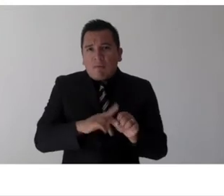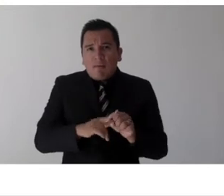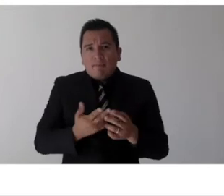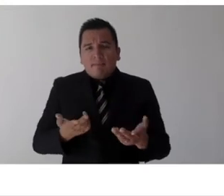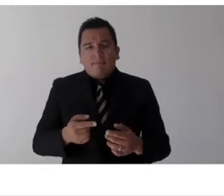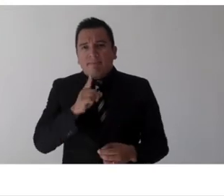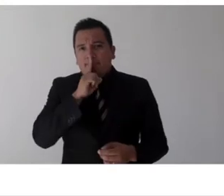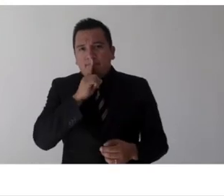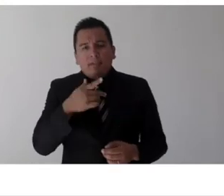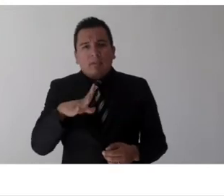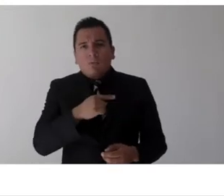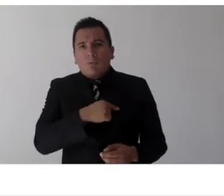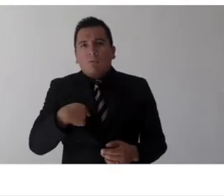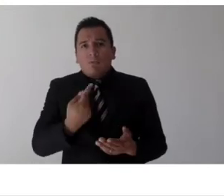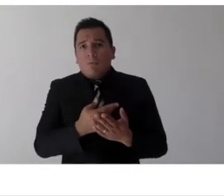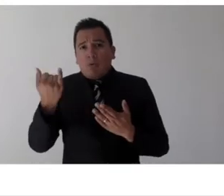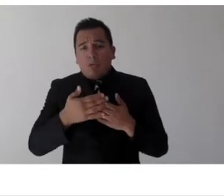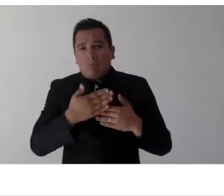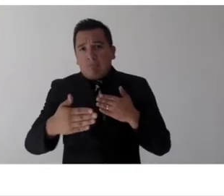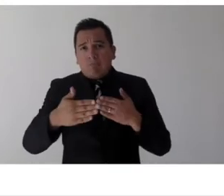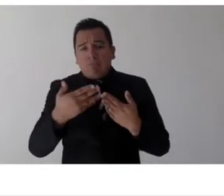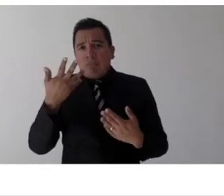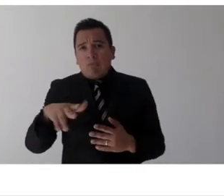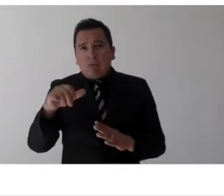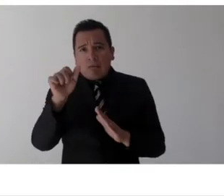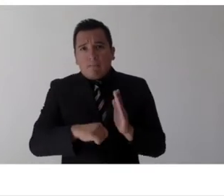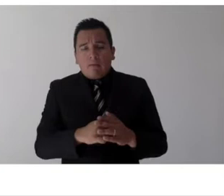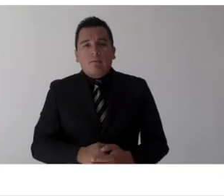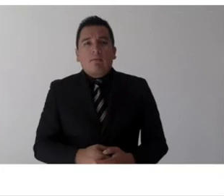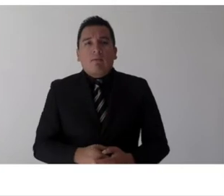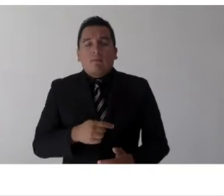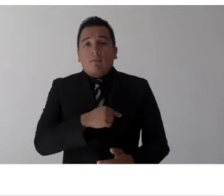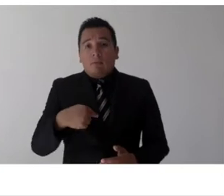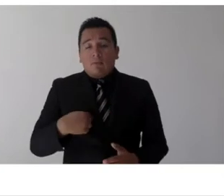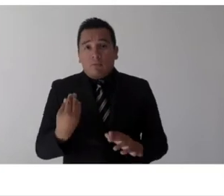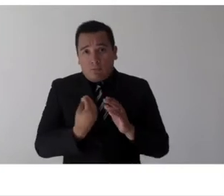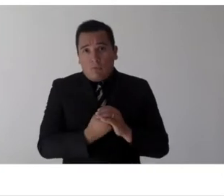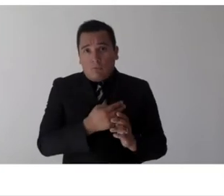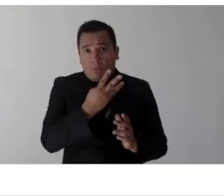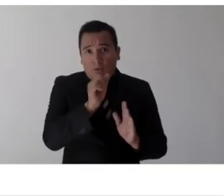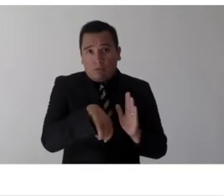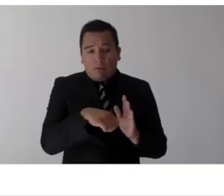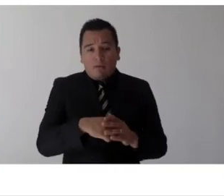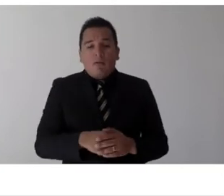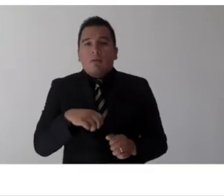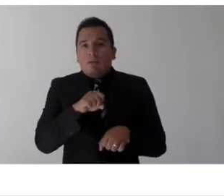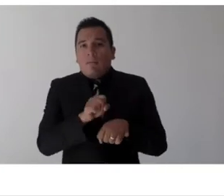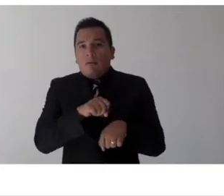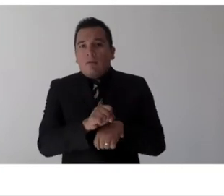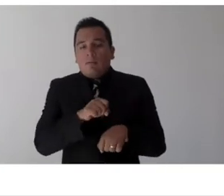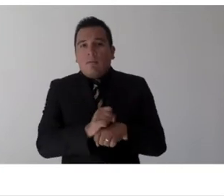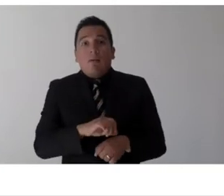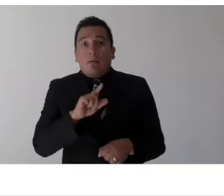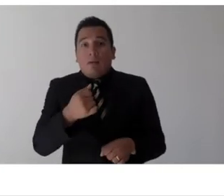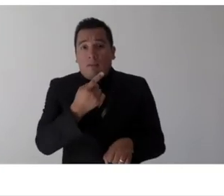proyecto a 10 meses. ¿Ok? O sea, es un curso que tomamos durante 4 meses, semana a semana. A partir de la primera semana de agosto